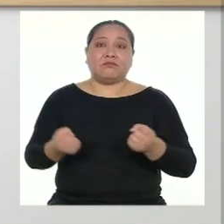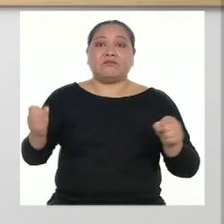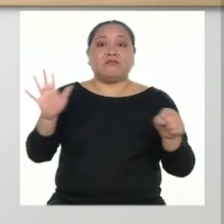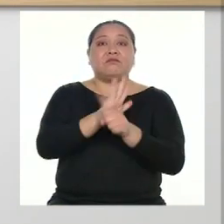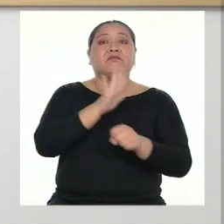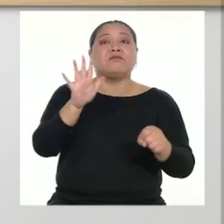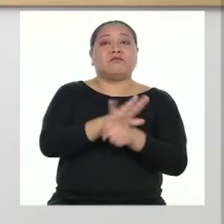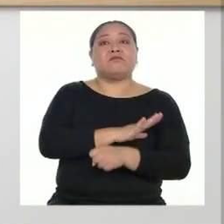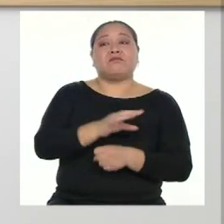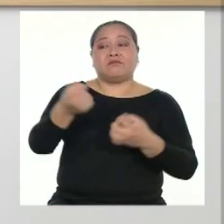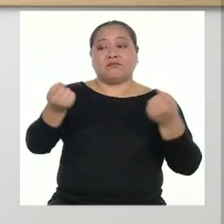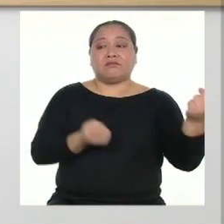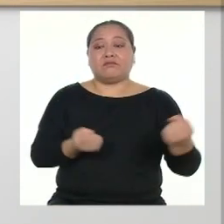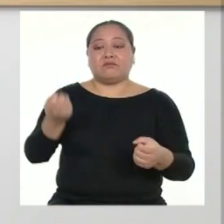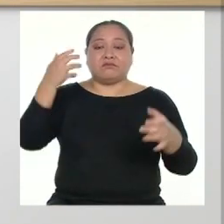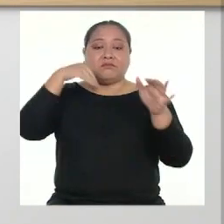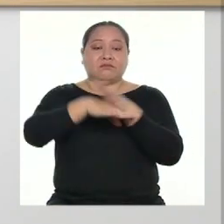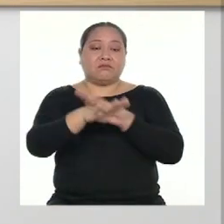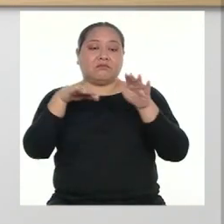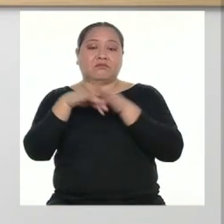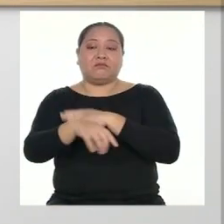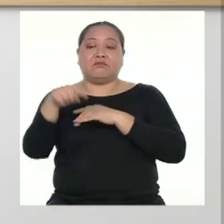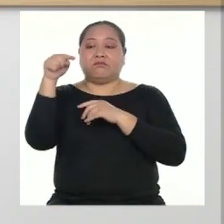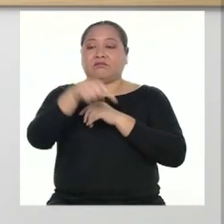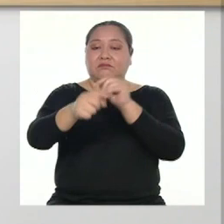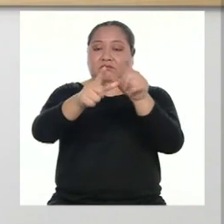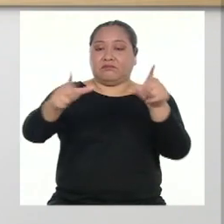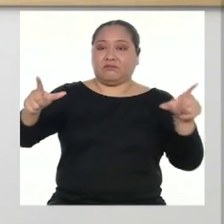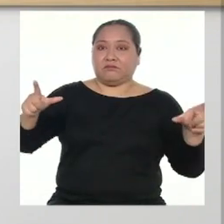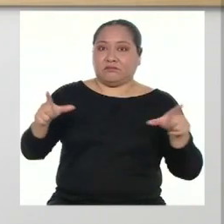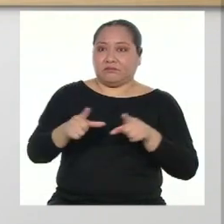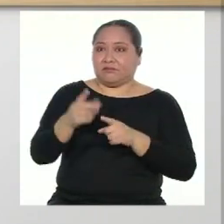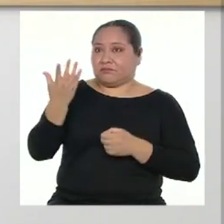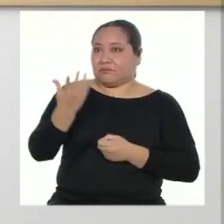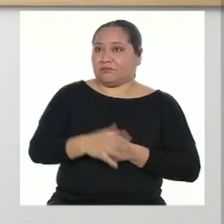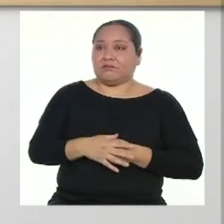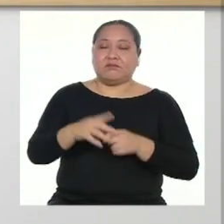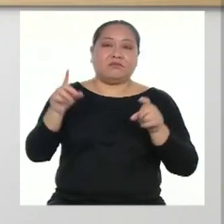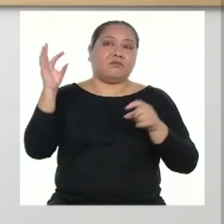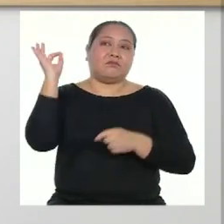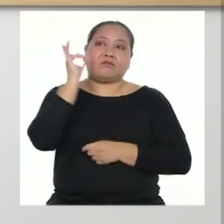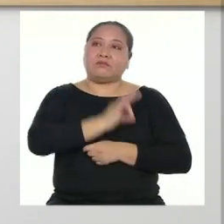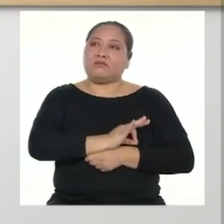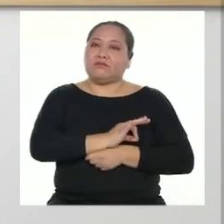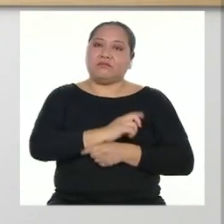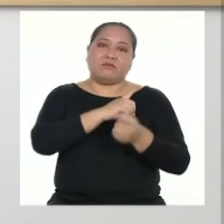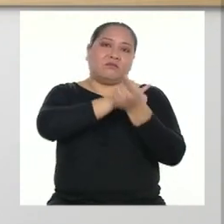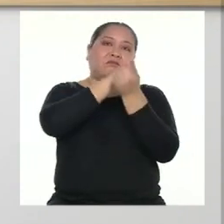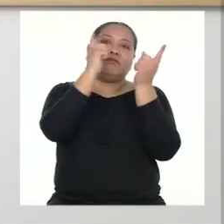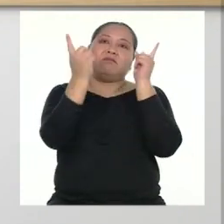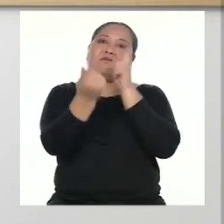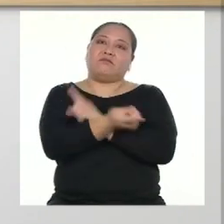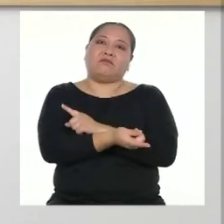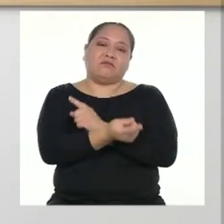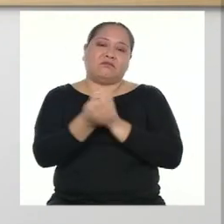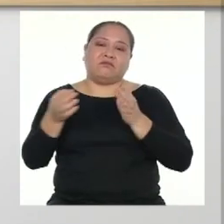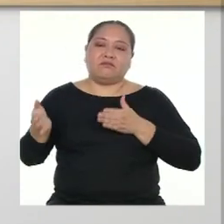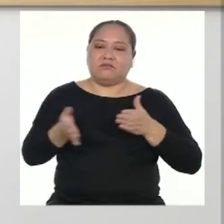total de automóviles que tienen esas ciudades que además tampoco han sido modernizadas